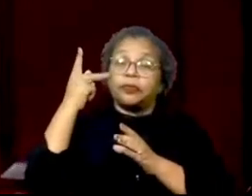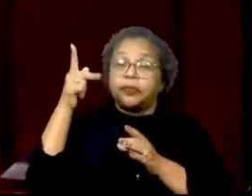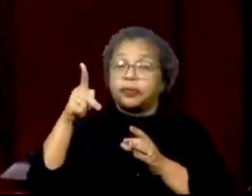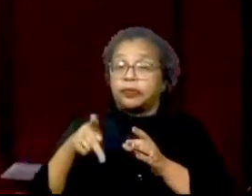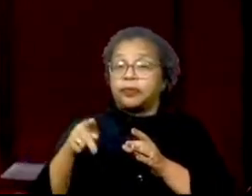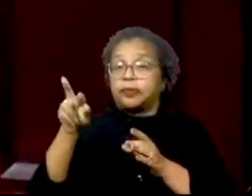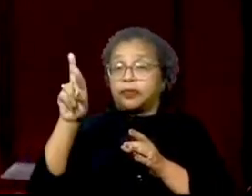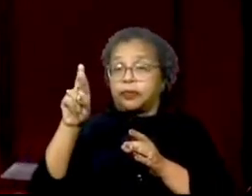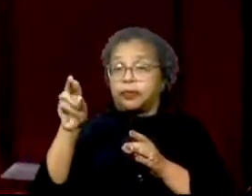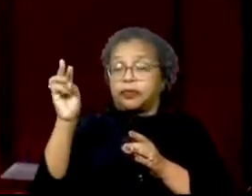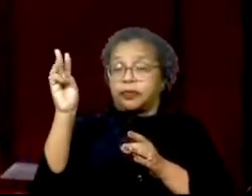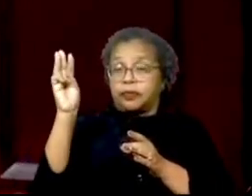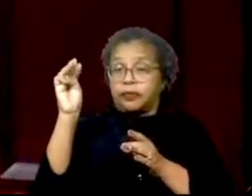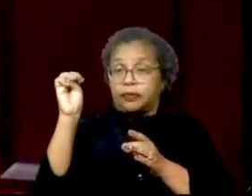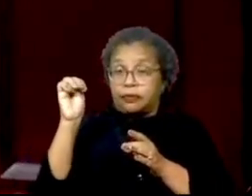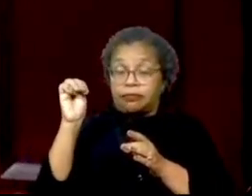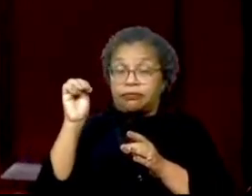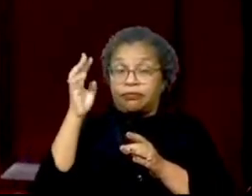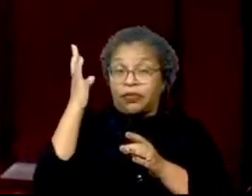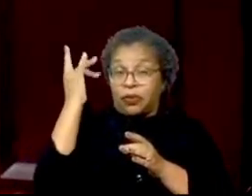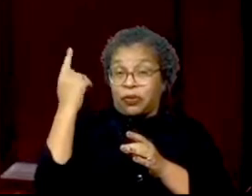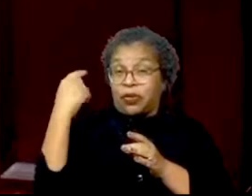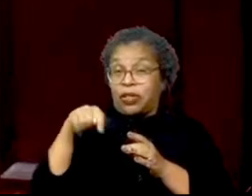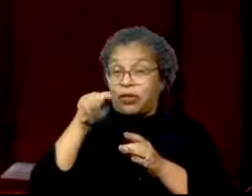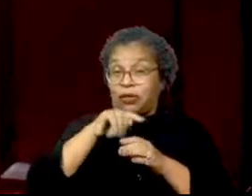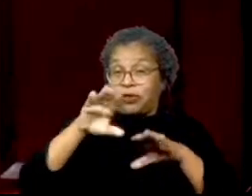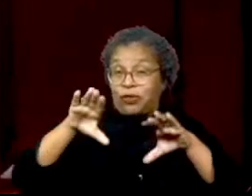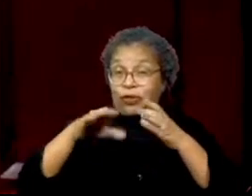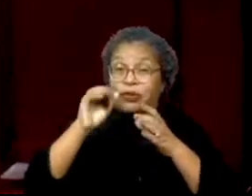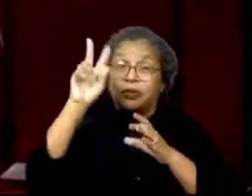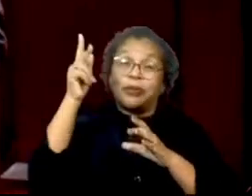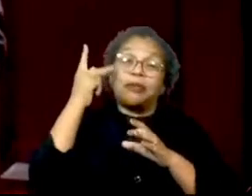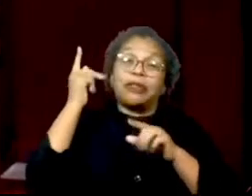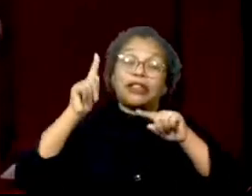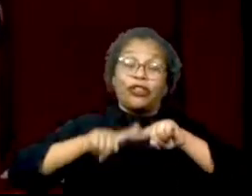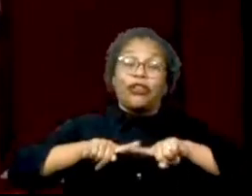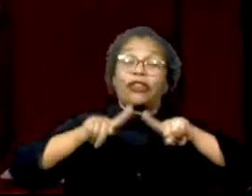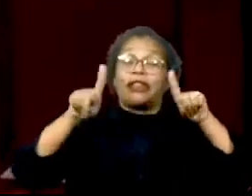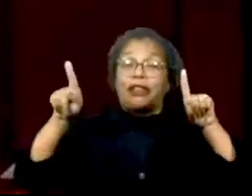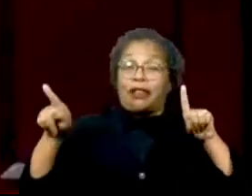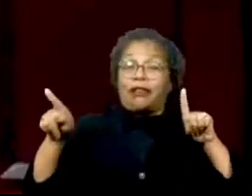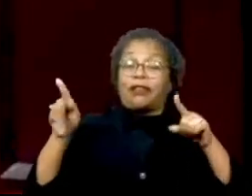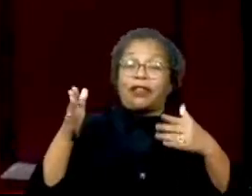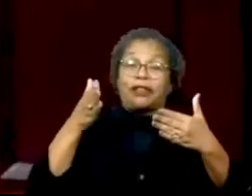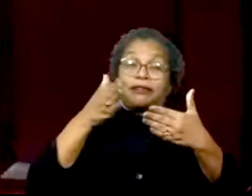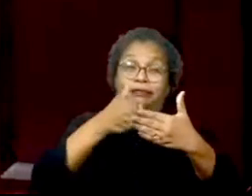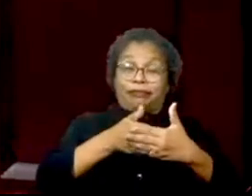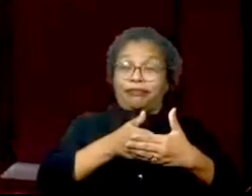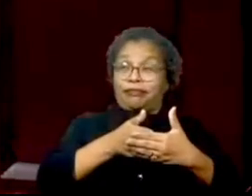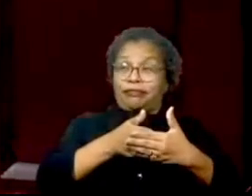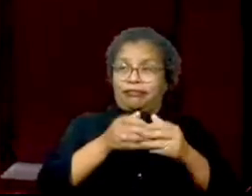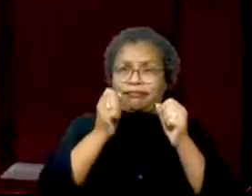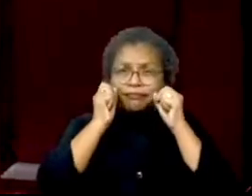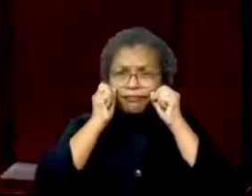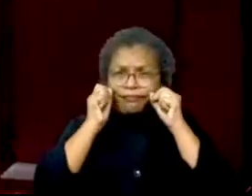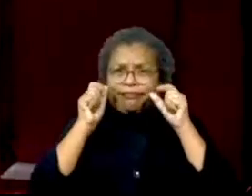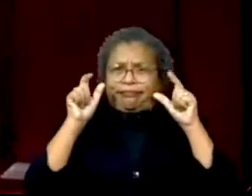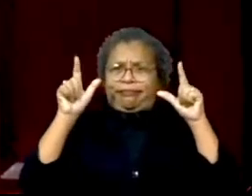la oposición nos ha llamado la atención grandemente,